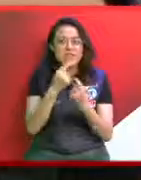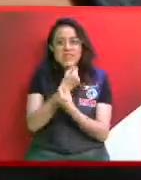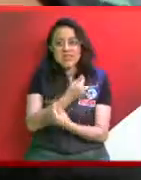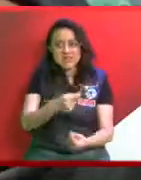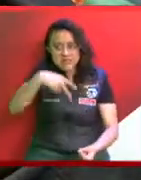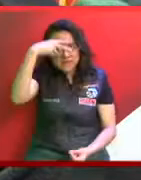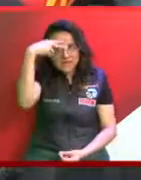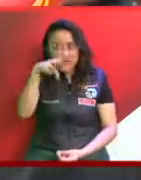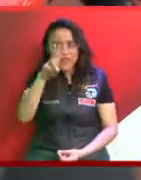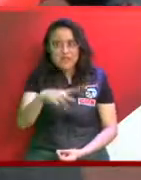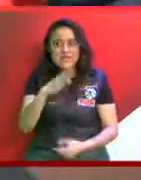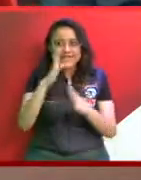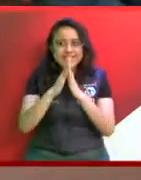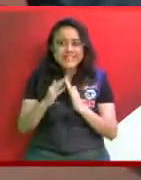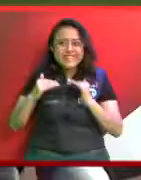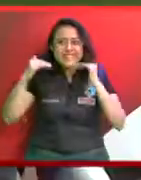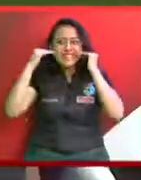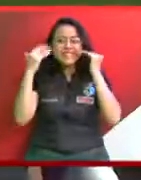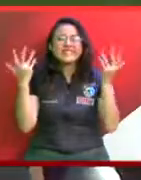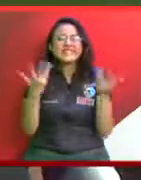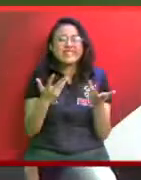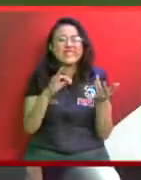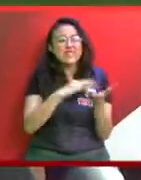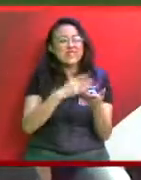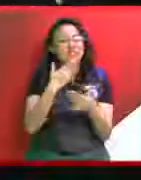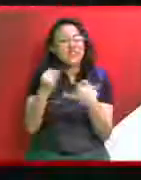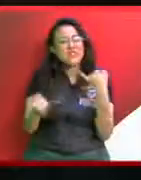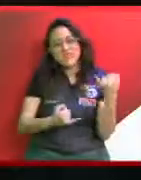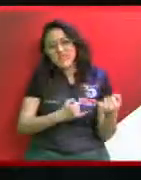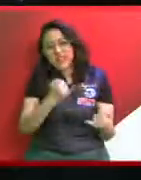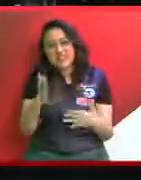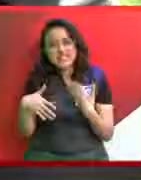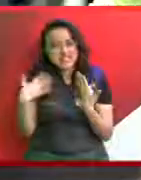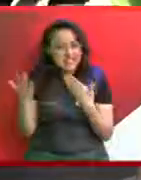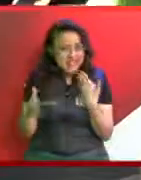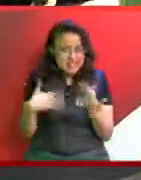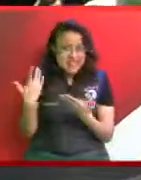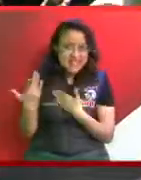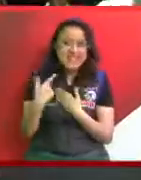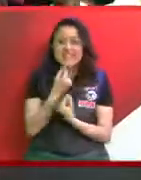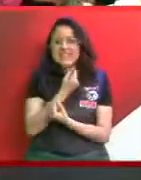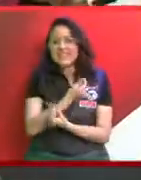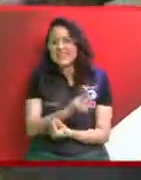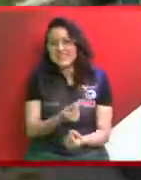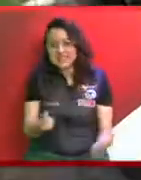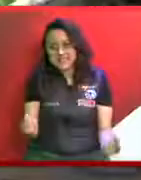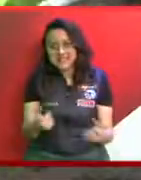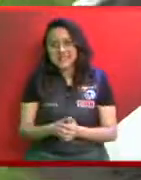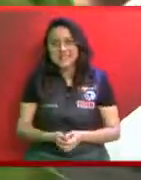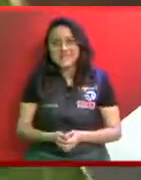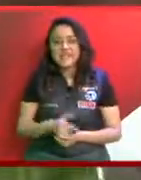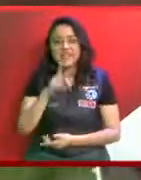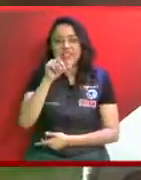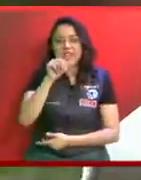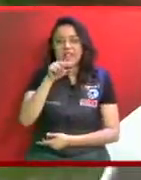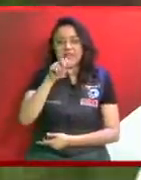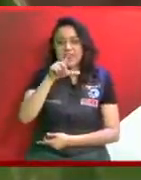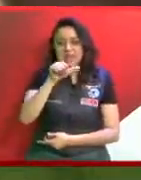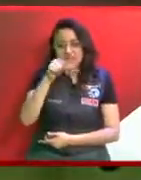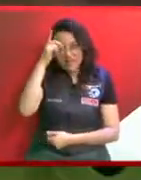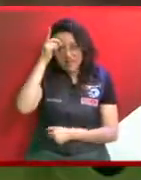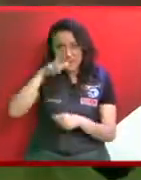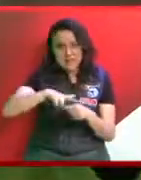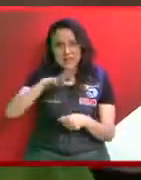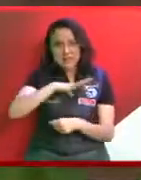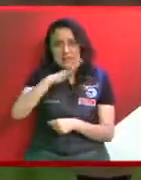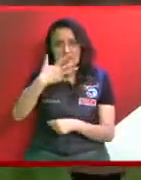México dibujen una sonrisa en el rostro, hacerlos jugar, divertirse, ser niños. Y Daniela Cabinato, directora general